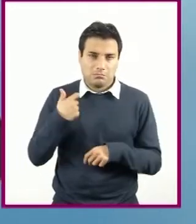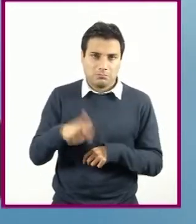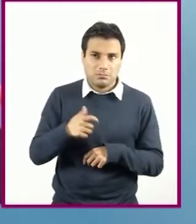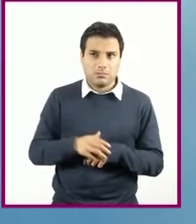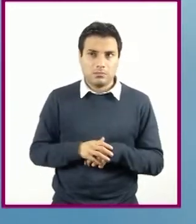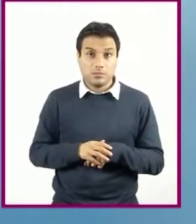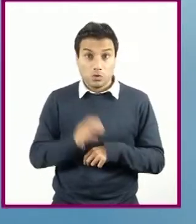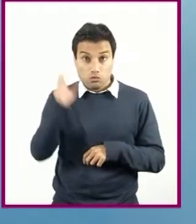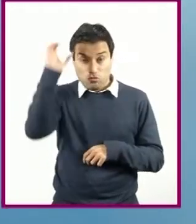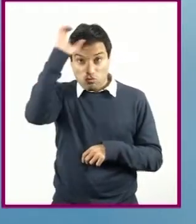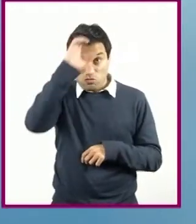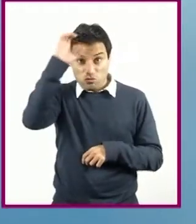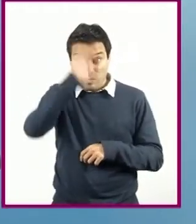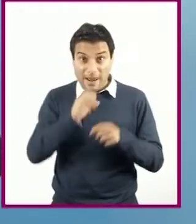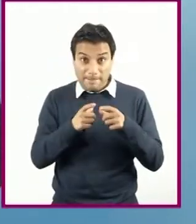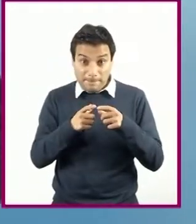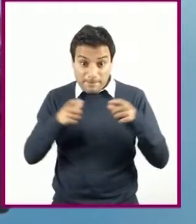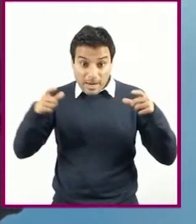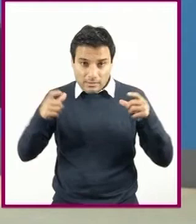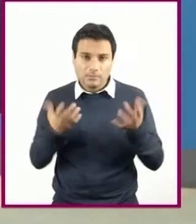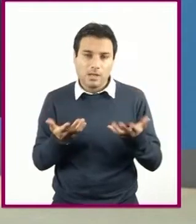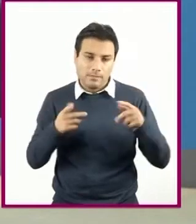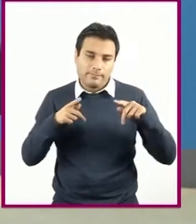significaba una mejor posición social.